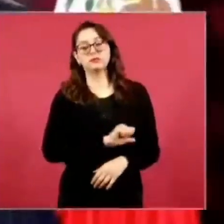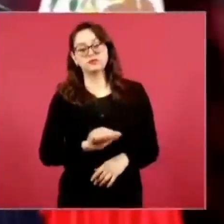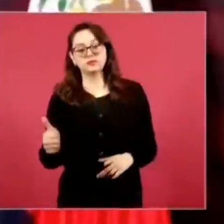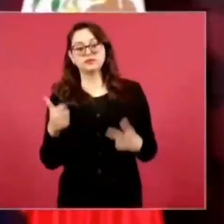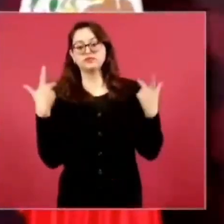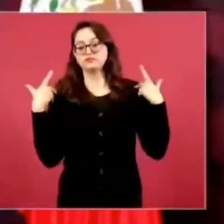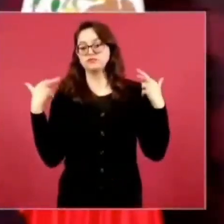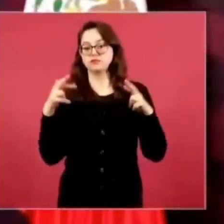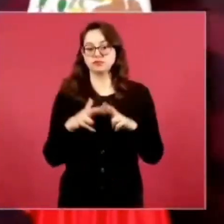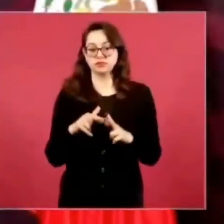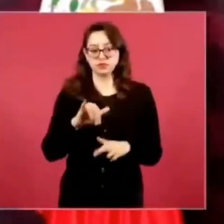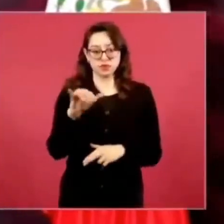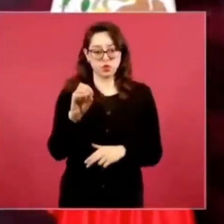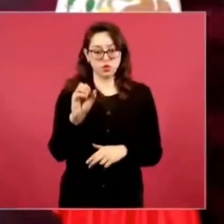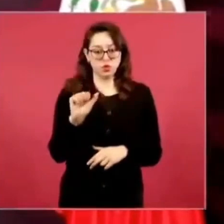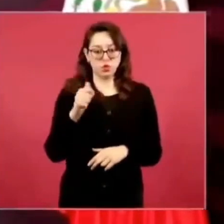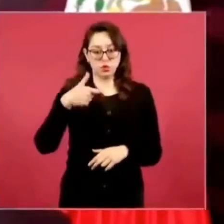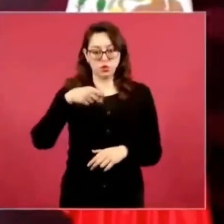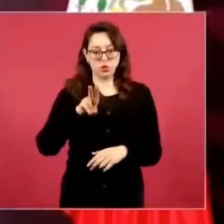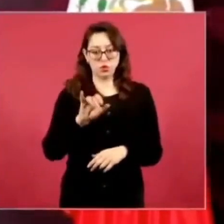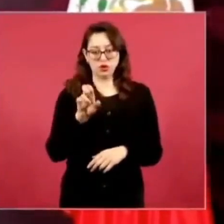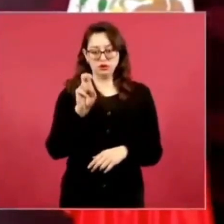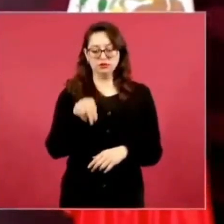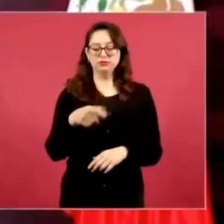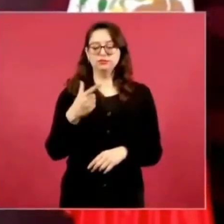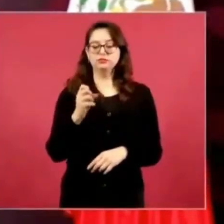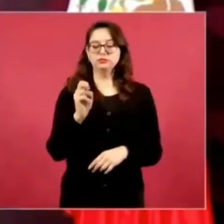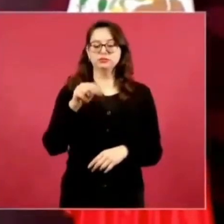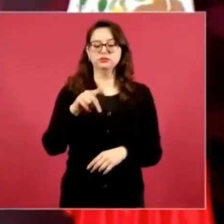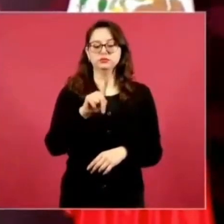Joaquín González.